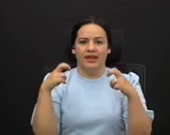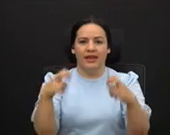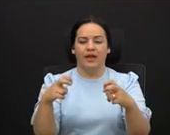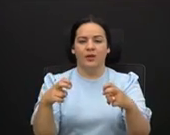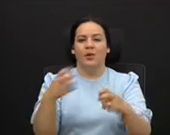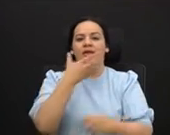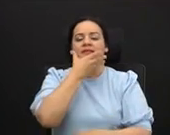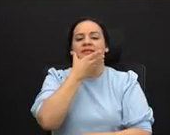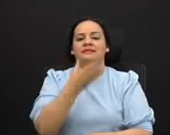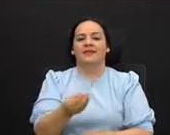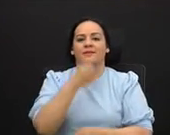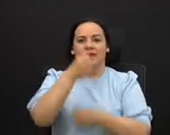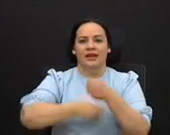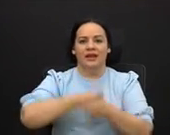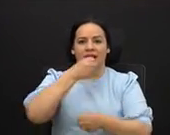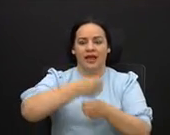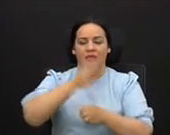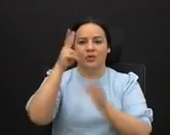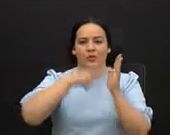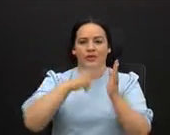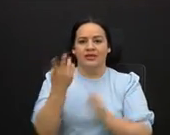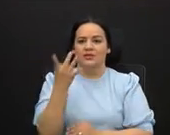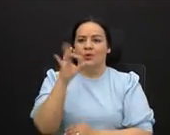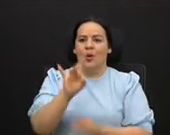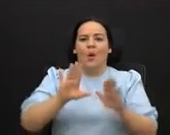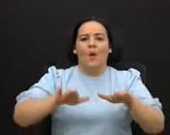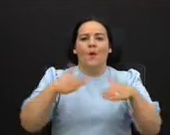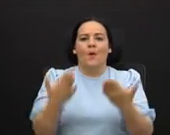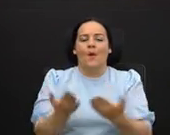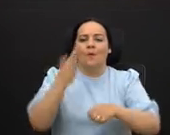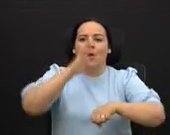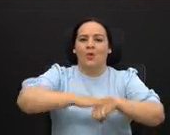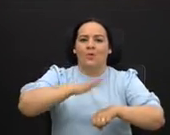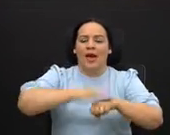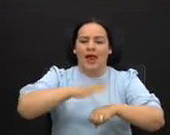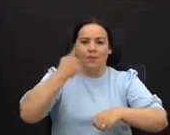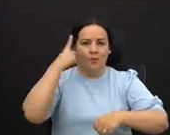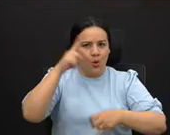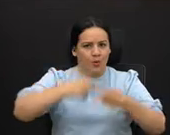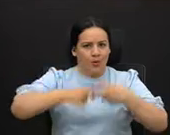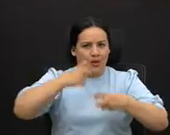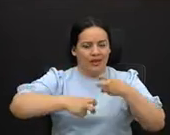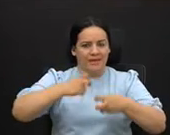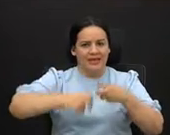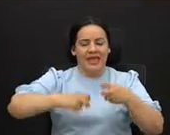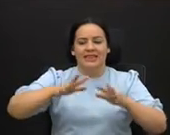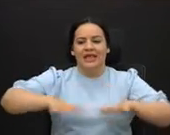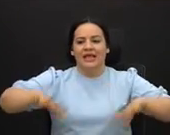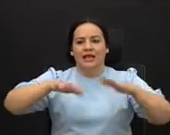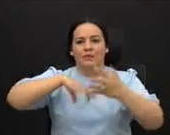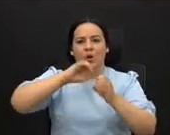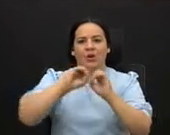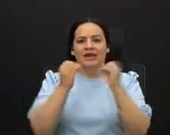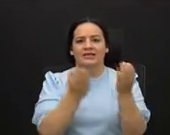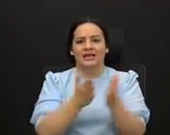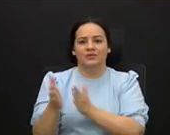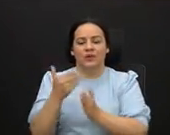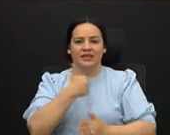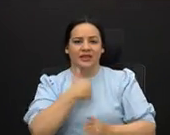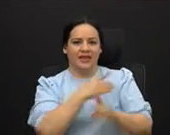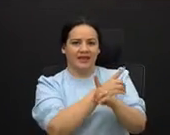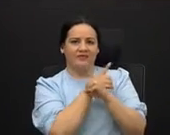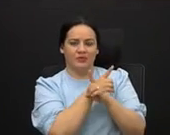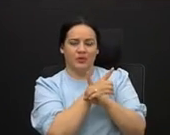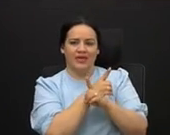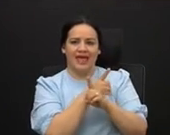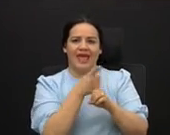en diciembre del 2018. ¿Cómo la vamos a culpar por problemas de clima organizacional que tiene la Defensoría en el